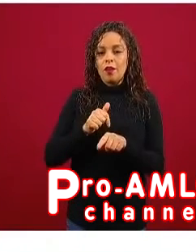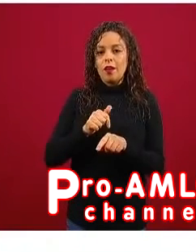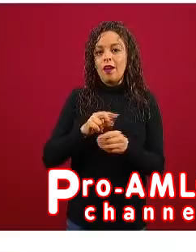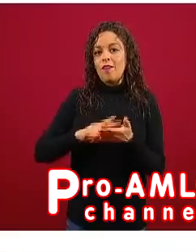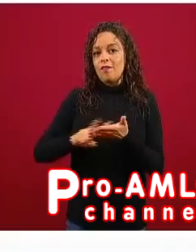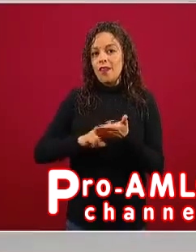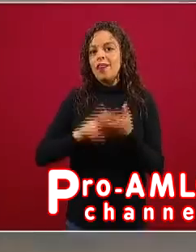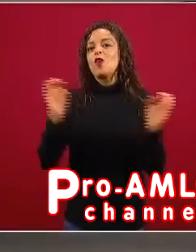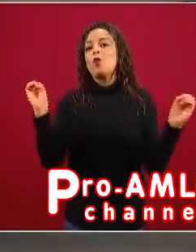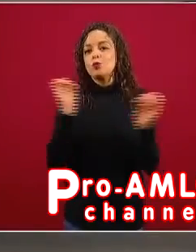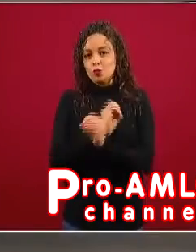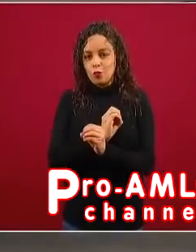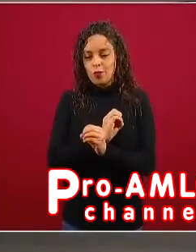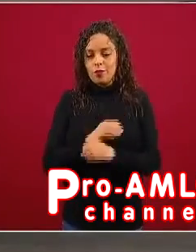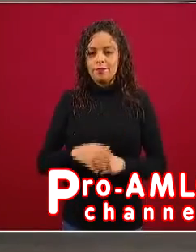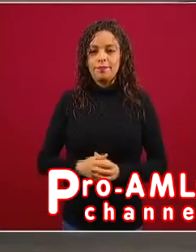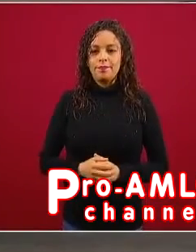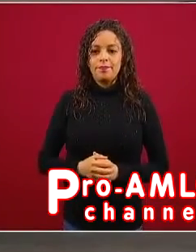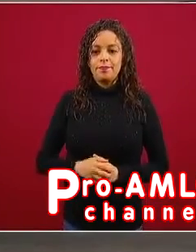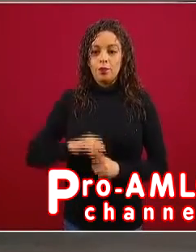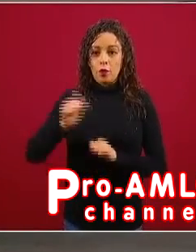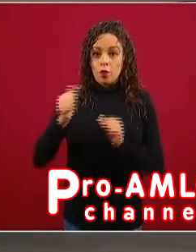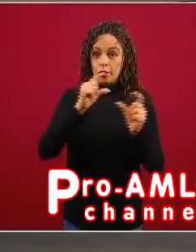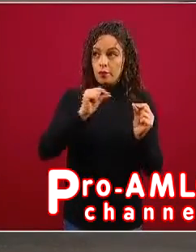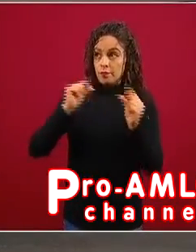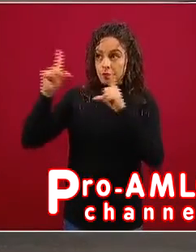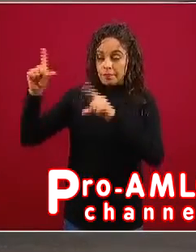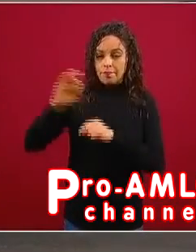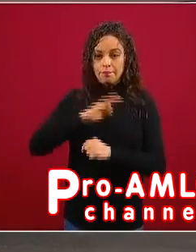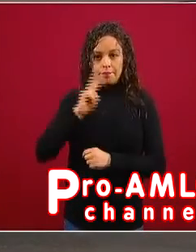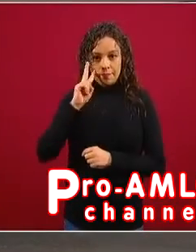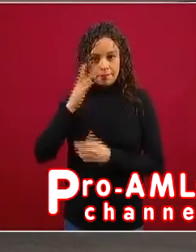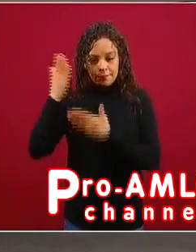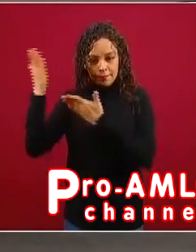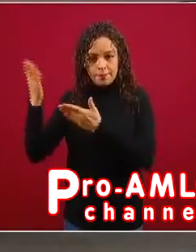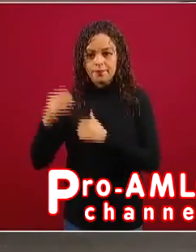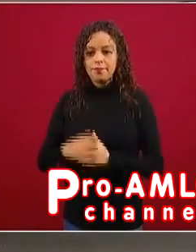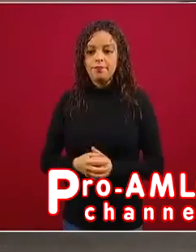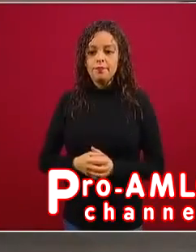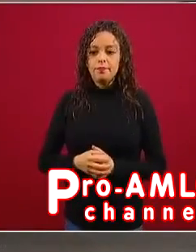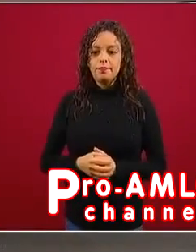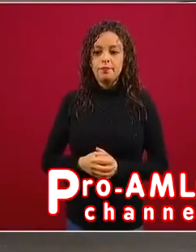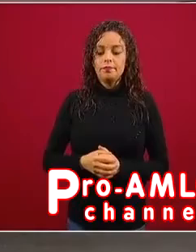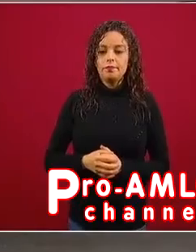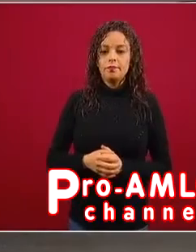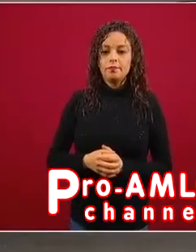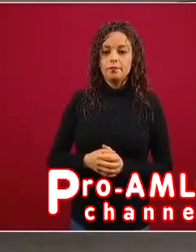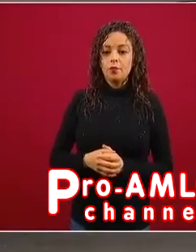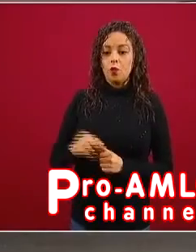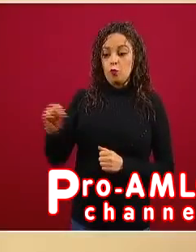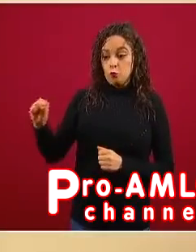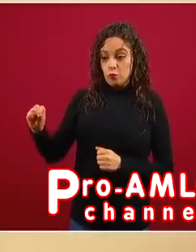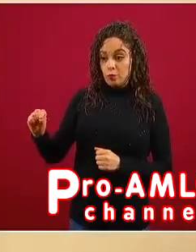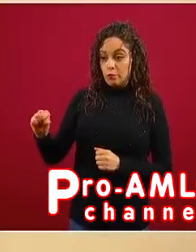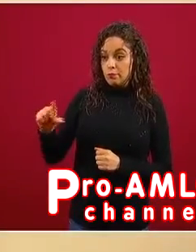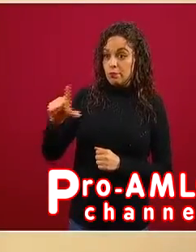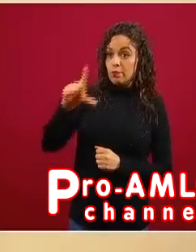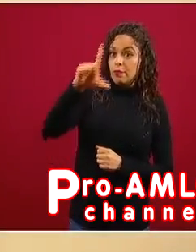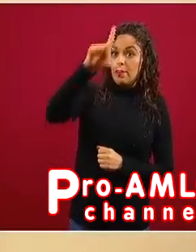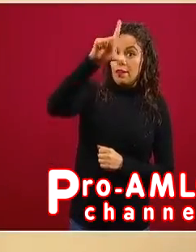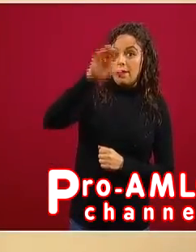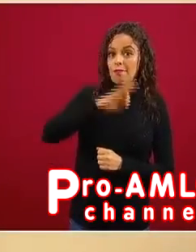oscuros. En la siguiente diapositiva vemos este orden de manera descendente, es decir, del que tiene la mayor tasa de